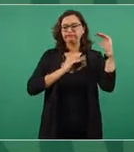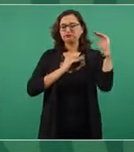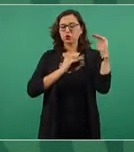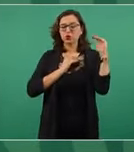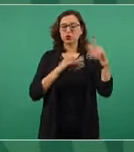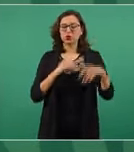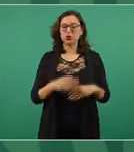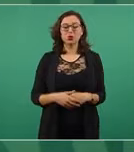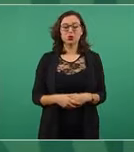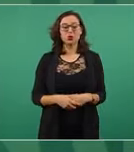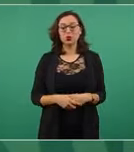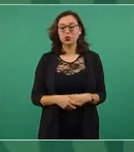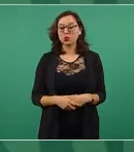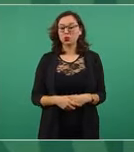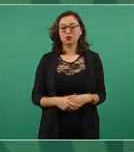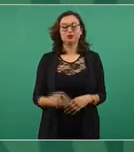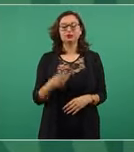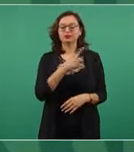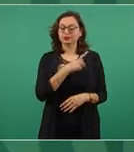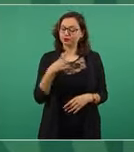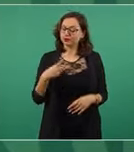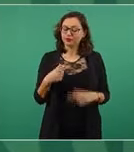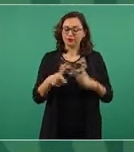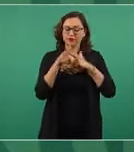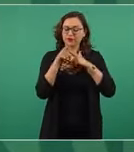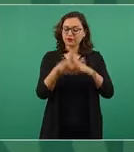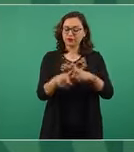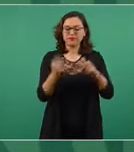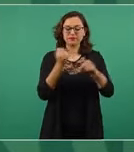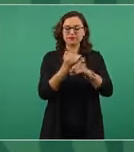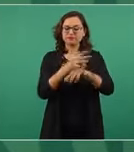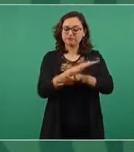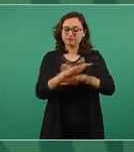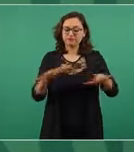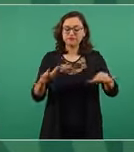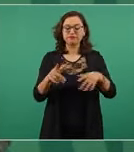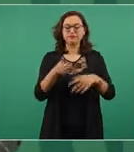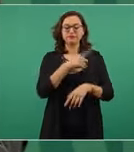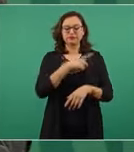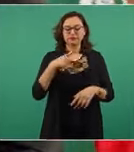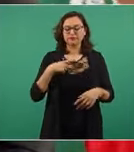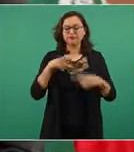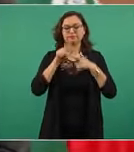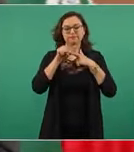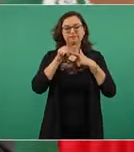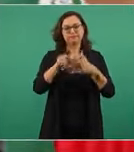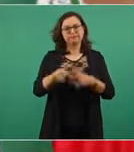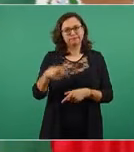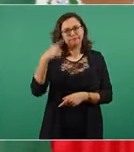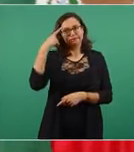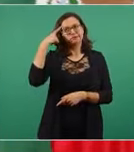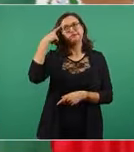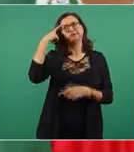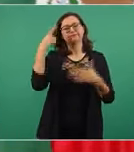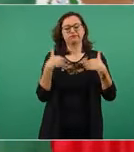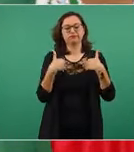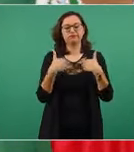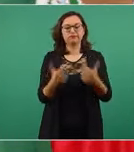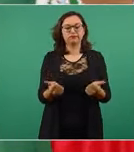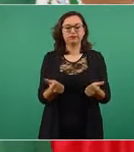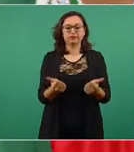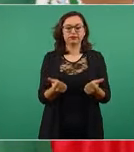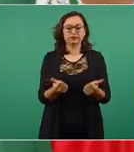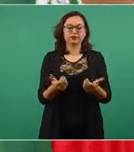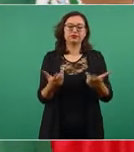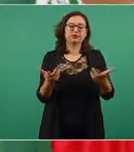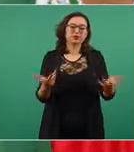seguir informando, orientando, concientizando, pero ya lo dije y lo repito, por